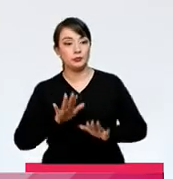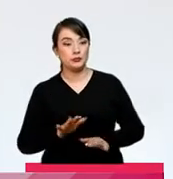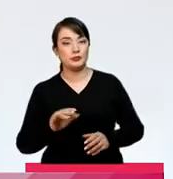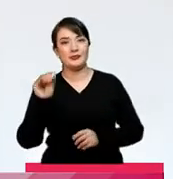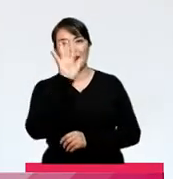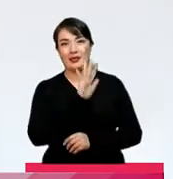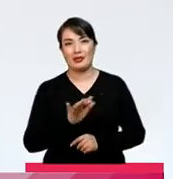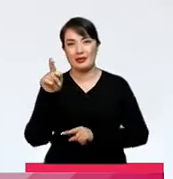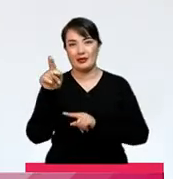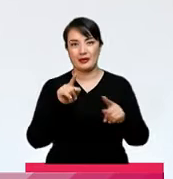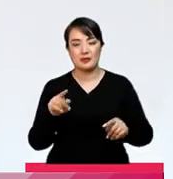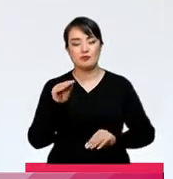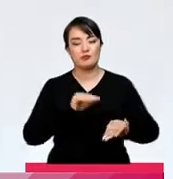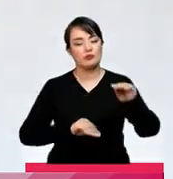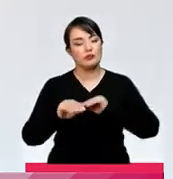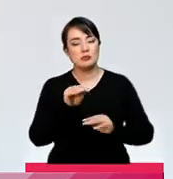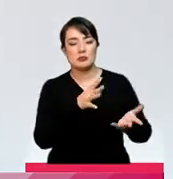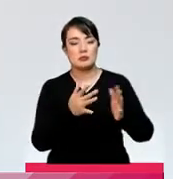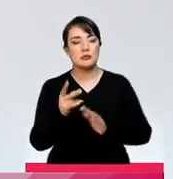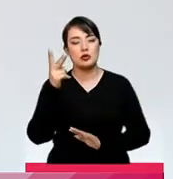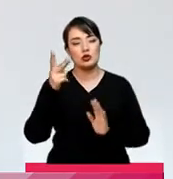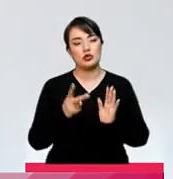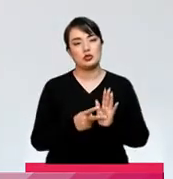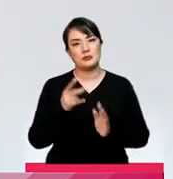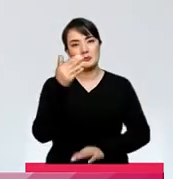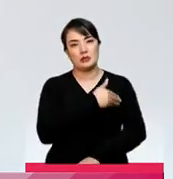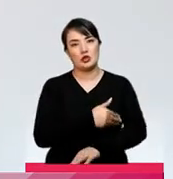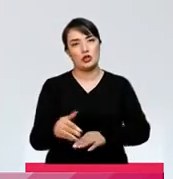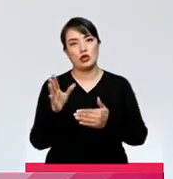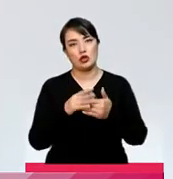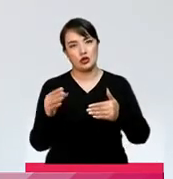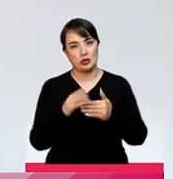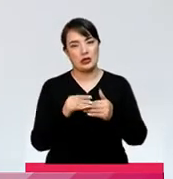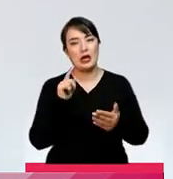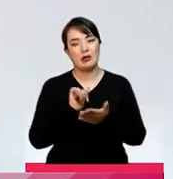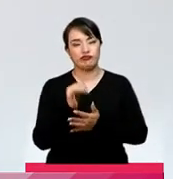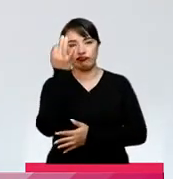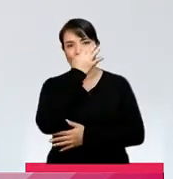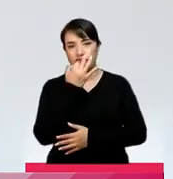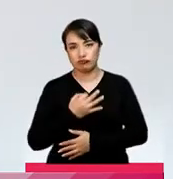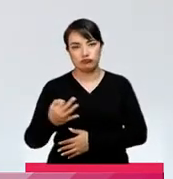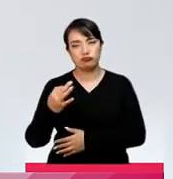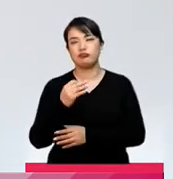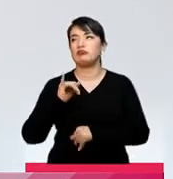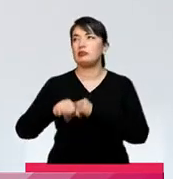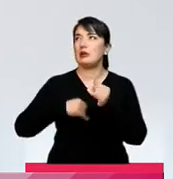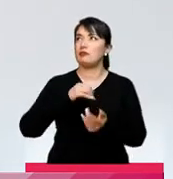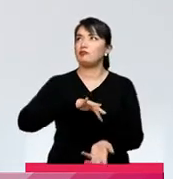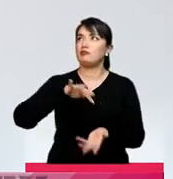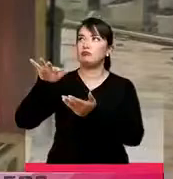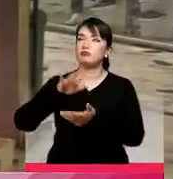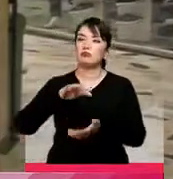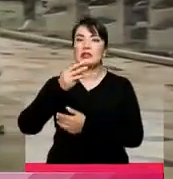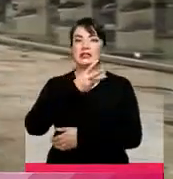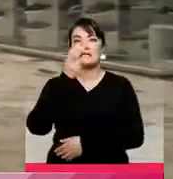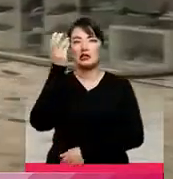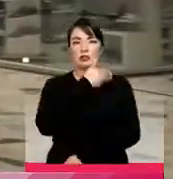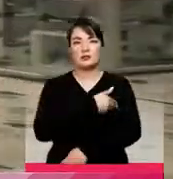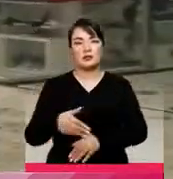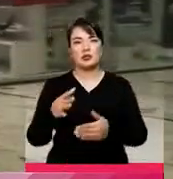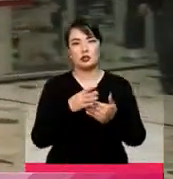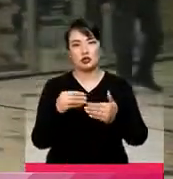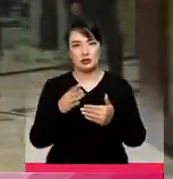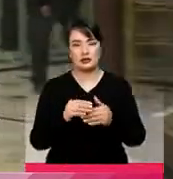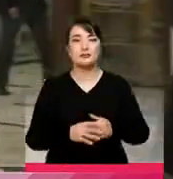se fabrican alrededor de unos 2.000 millones de dólares de este mercado y se están exportando alrededor de 300 millones de dólares. Lo que